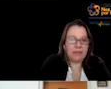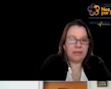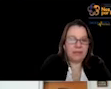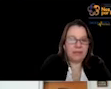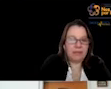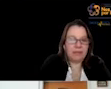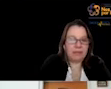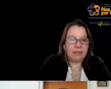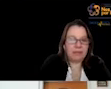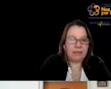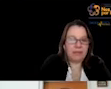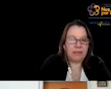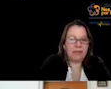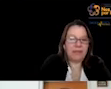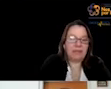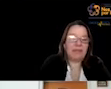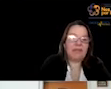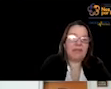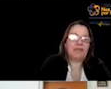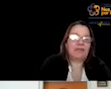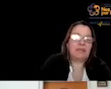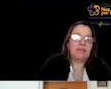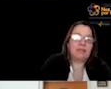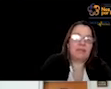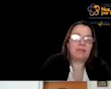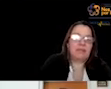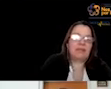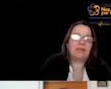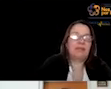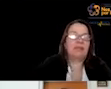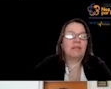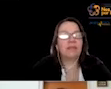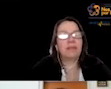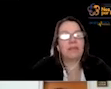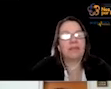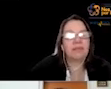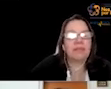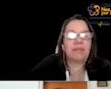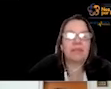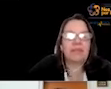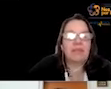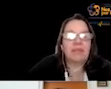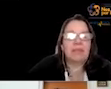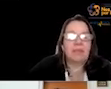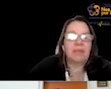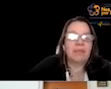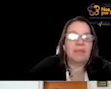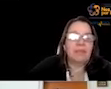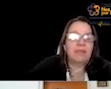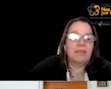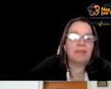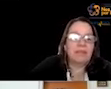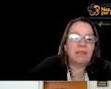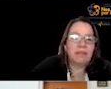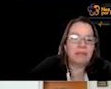era más joven, cuando comencé a trabajar con el grupo de estudio de osteopatía de la Sociedad Uruguaya de Reumatología. Me encantó, la uso siempre en las conferencias, tanto acá como